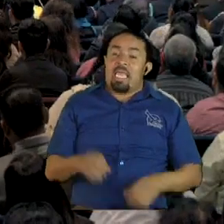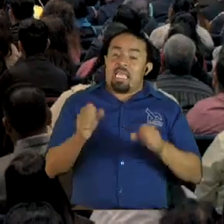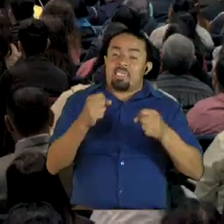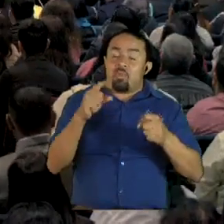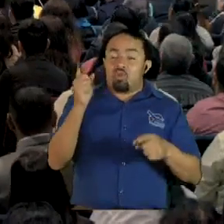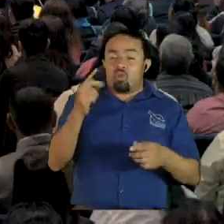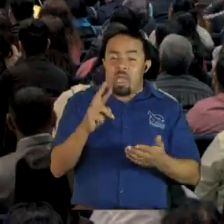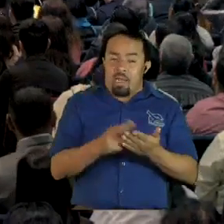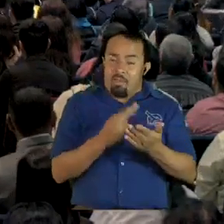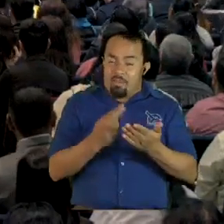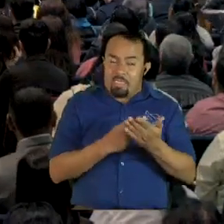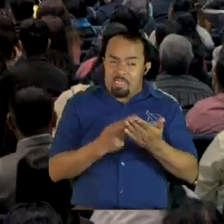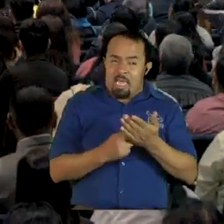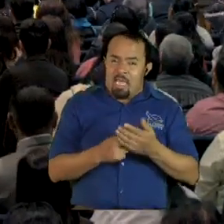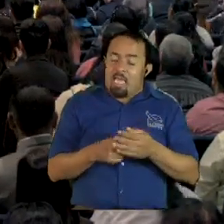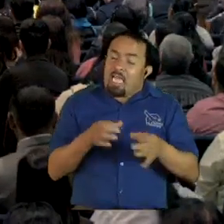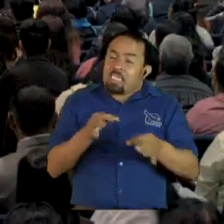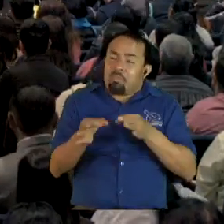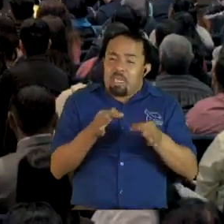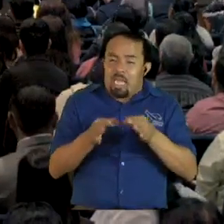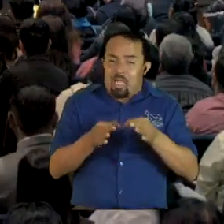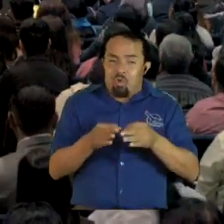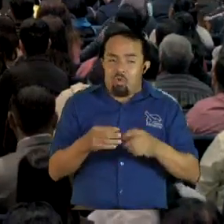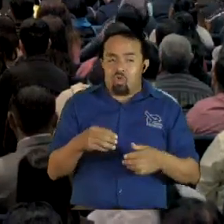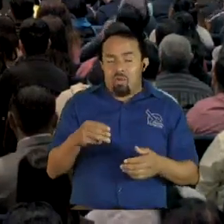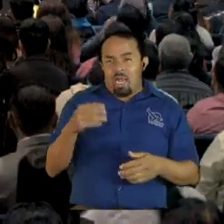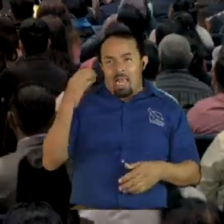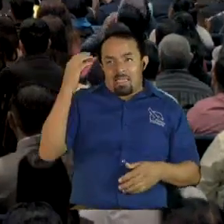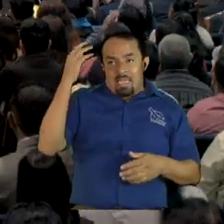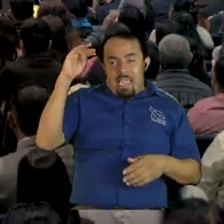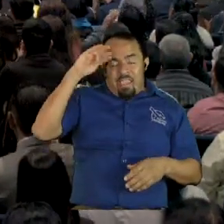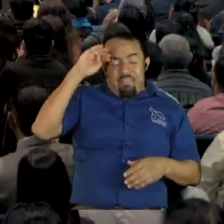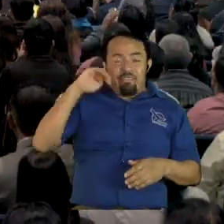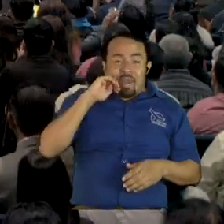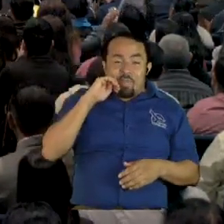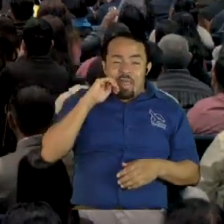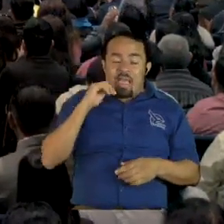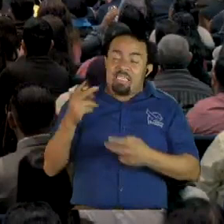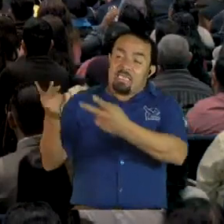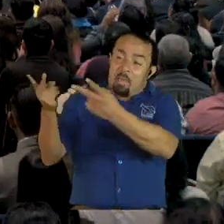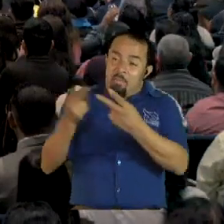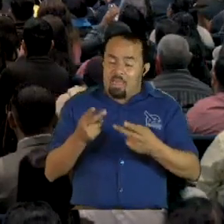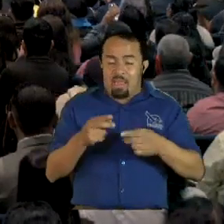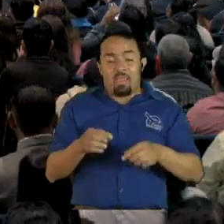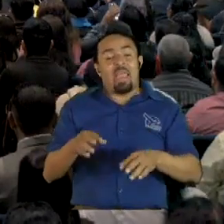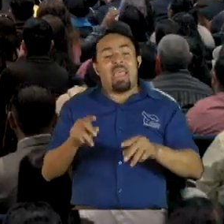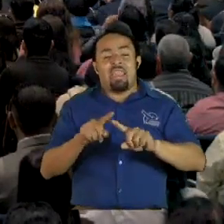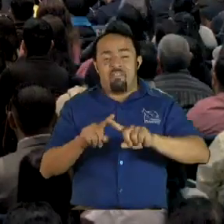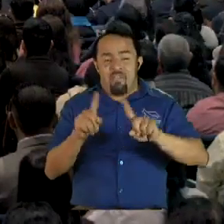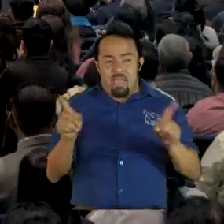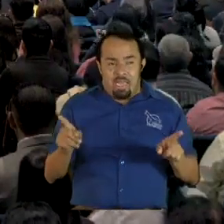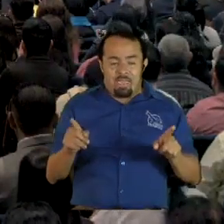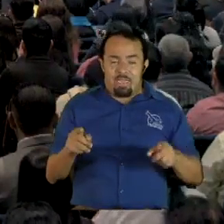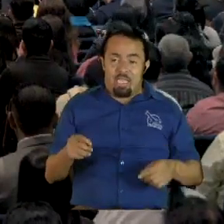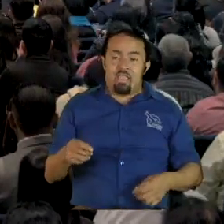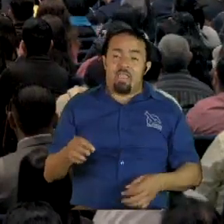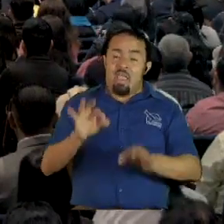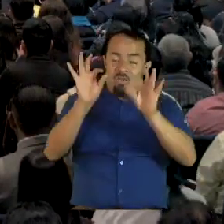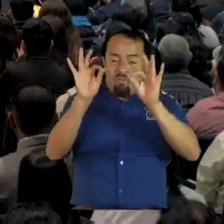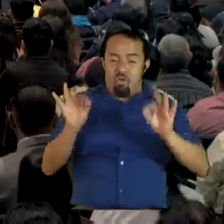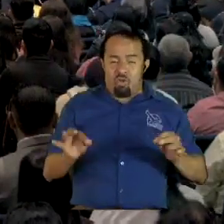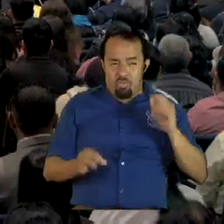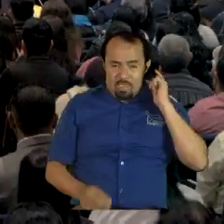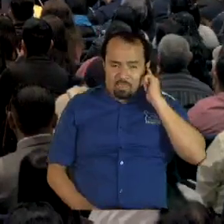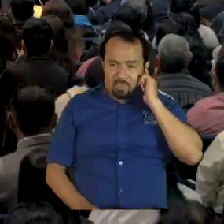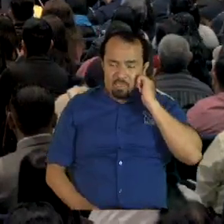revista explicando respecto a las enfermedades, que las enfermedades pueden venir de diferentes fuentes, pueden